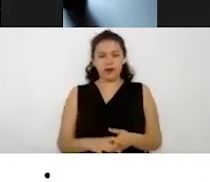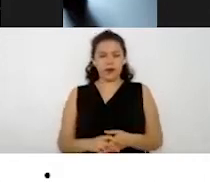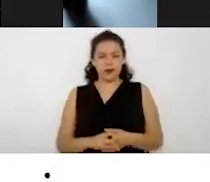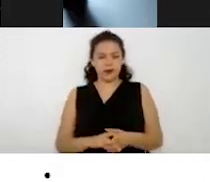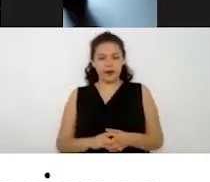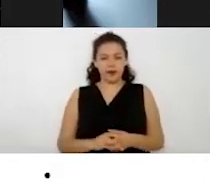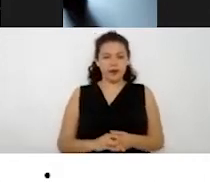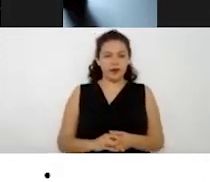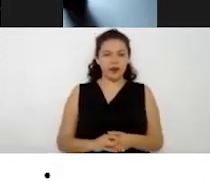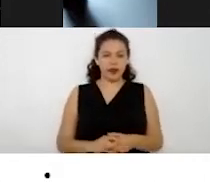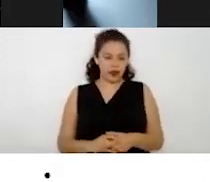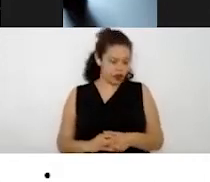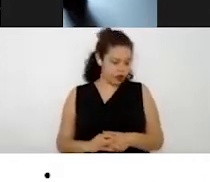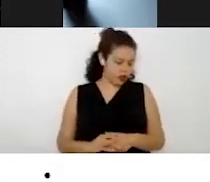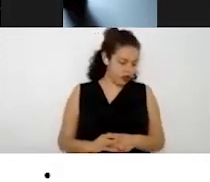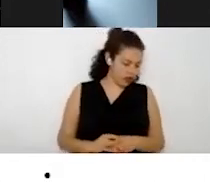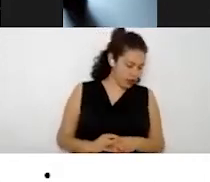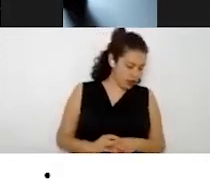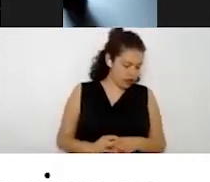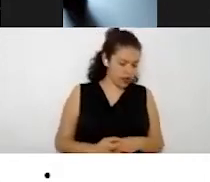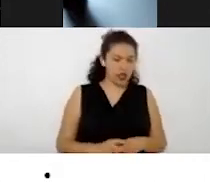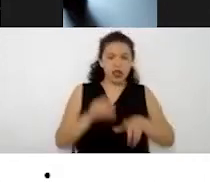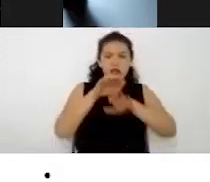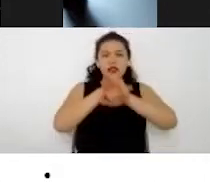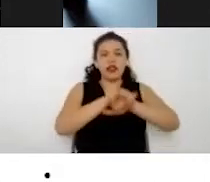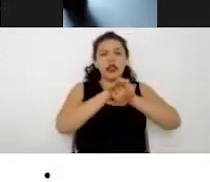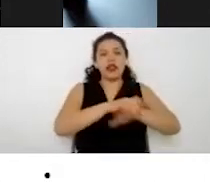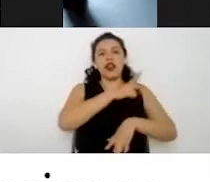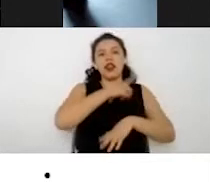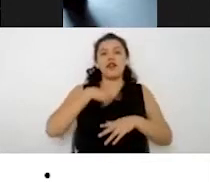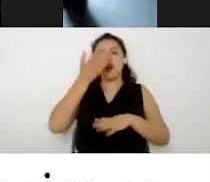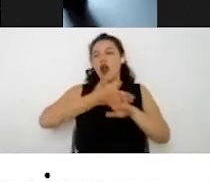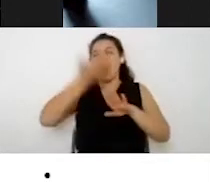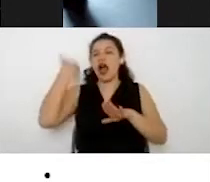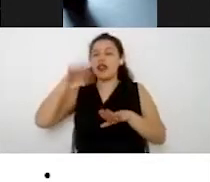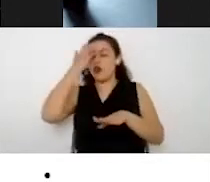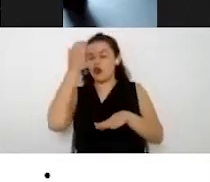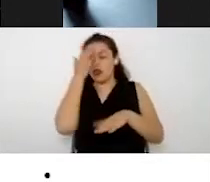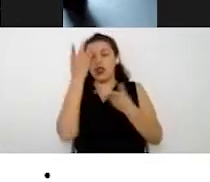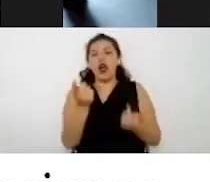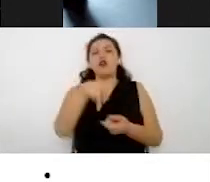Entonces, ¿cuántas compresiones creen que se tengan que hacer? ¿O qué protocolos conocían antes? ¿O qué protocolo conocen?